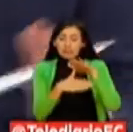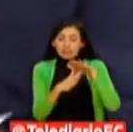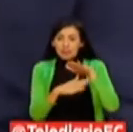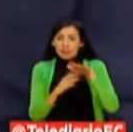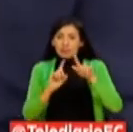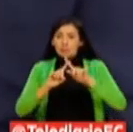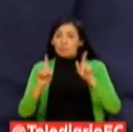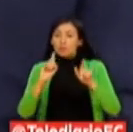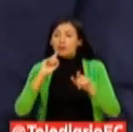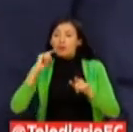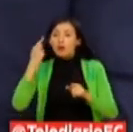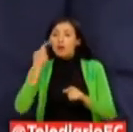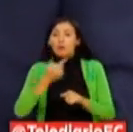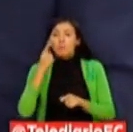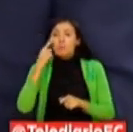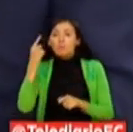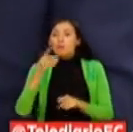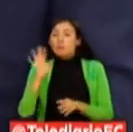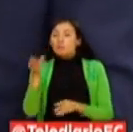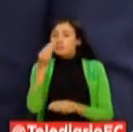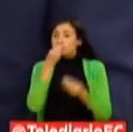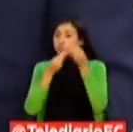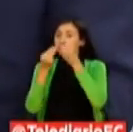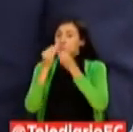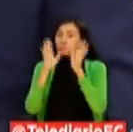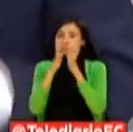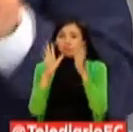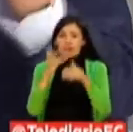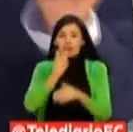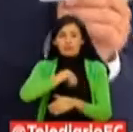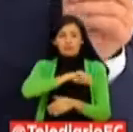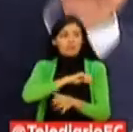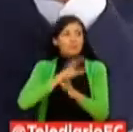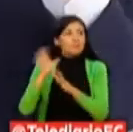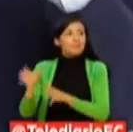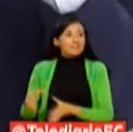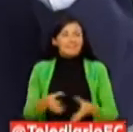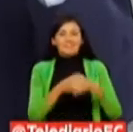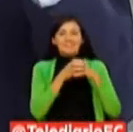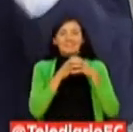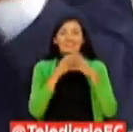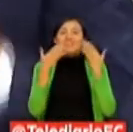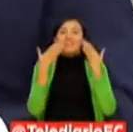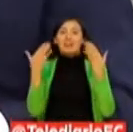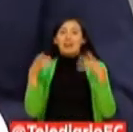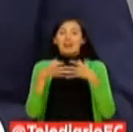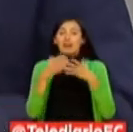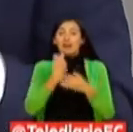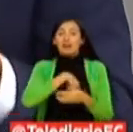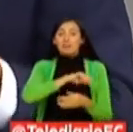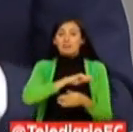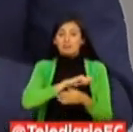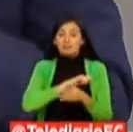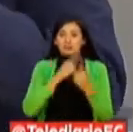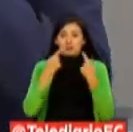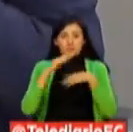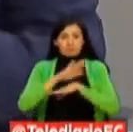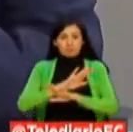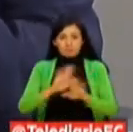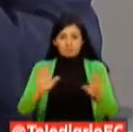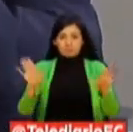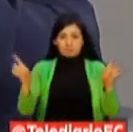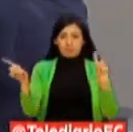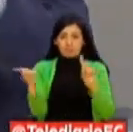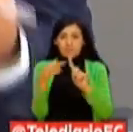probarlas todas. Se dice que su origen no es español, ya existía antes de la conquista. Y se habla de que las